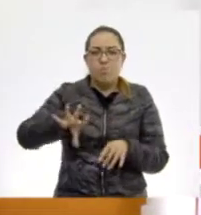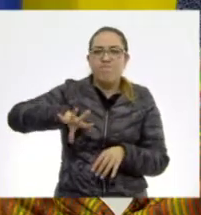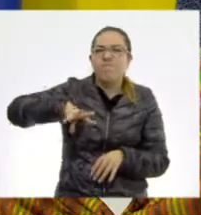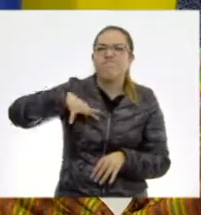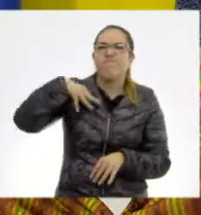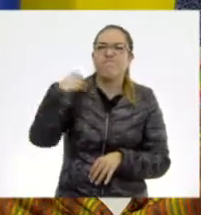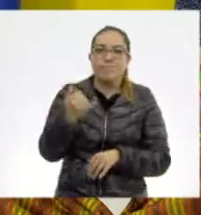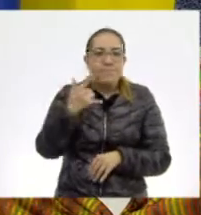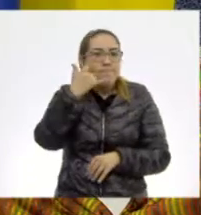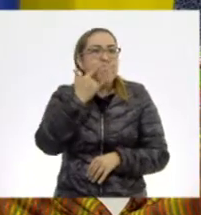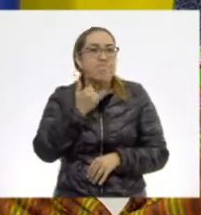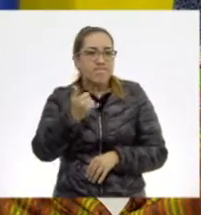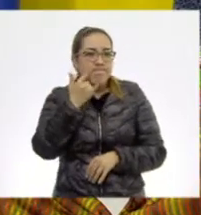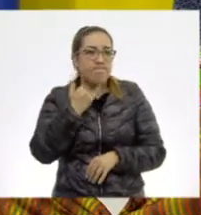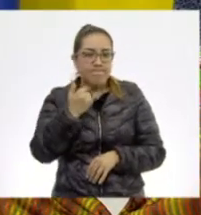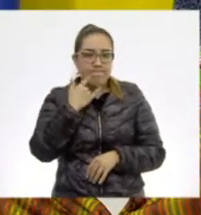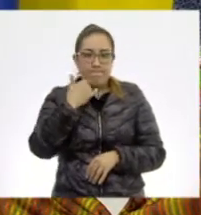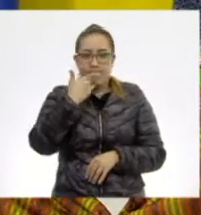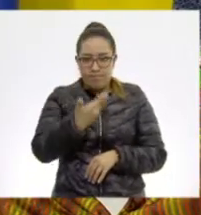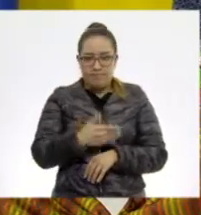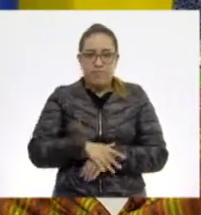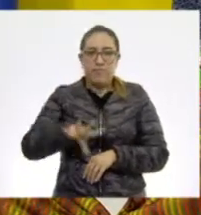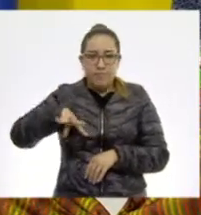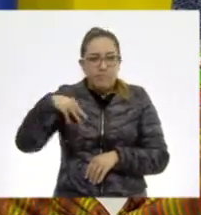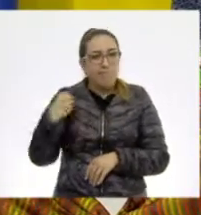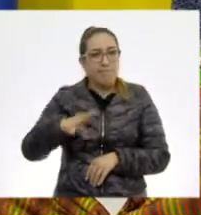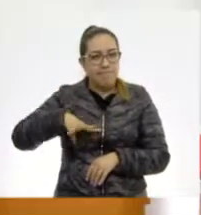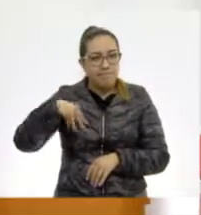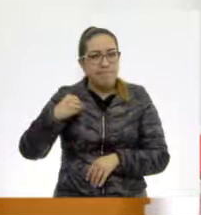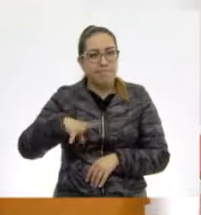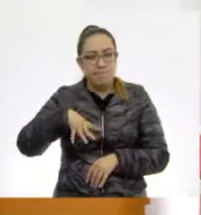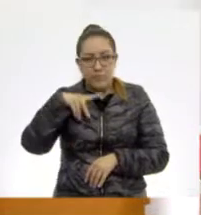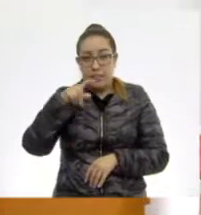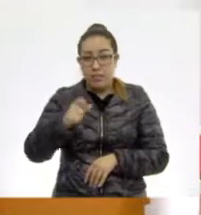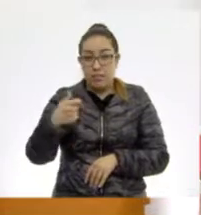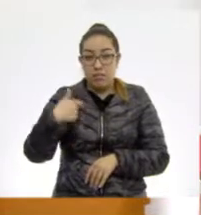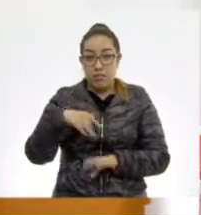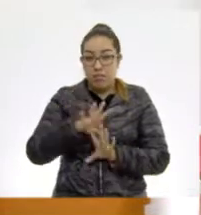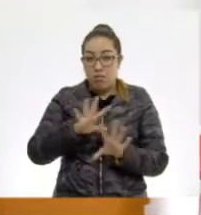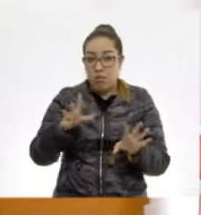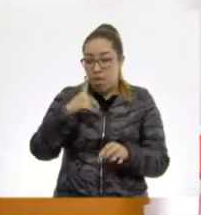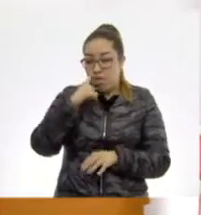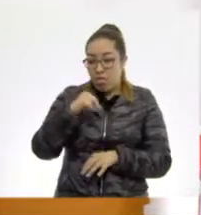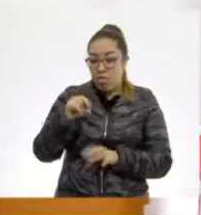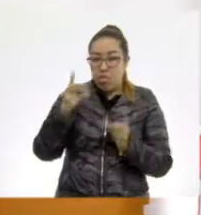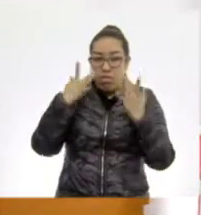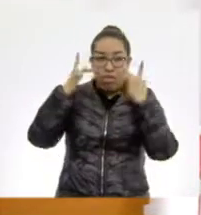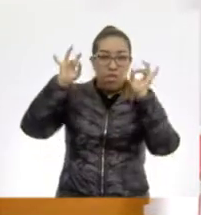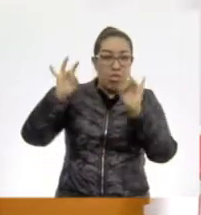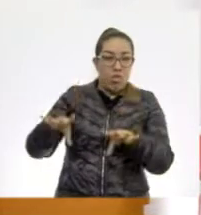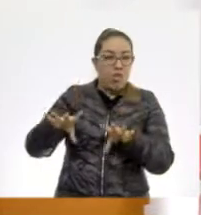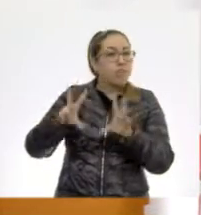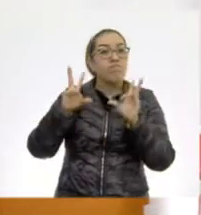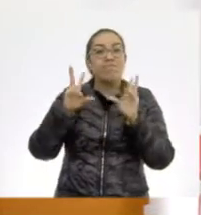Ser perseverante. Ajá. Perseverante quiere decir que no me doy por vencido tan fácilmente.